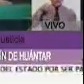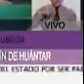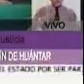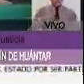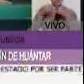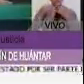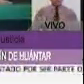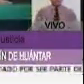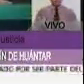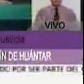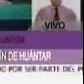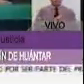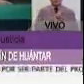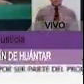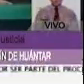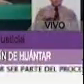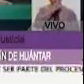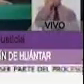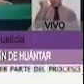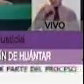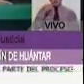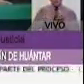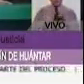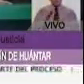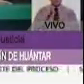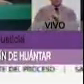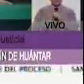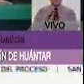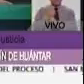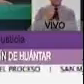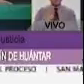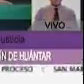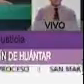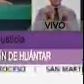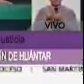necesario. No hay que olvidar que en el juicio internacional